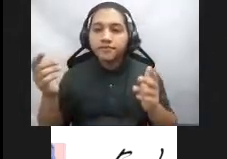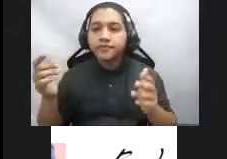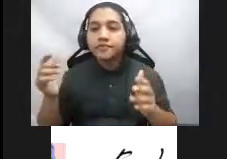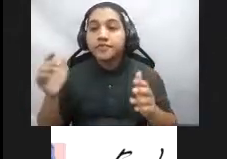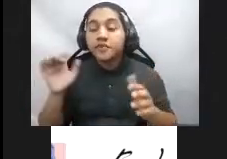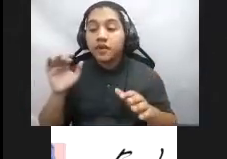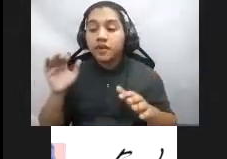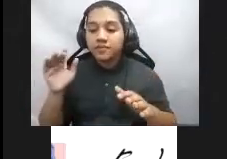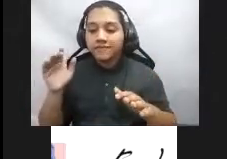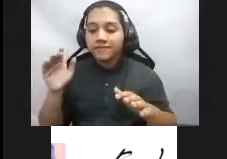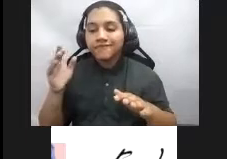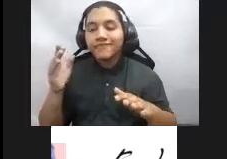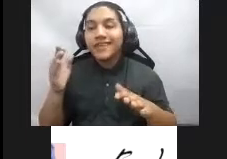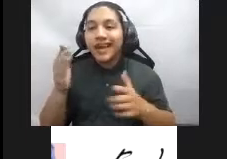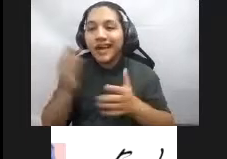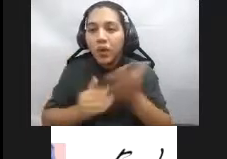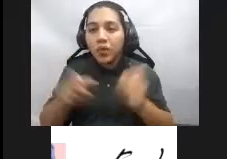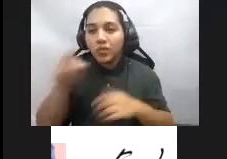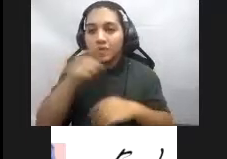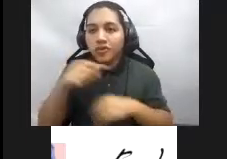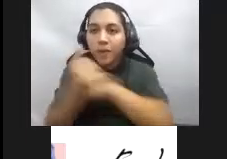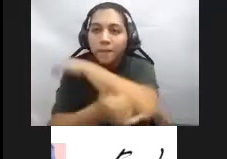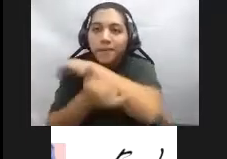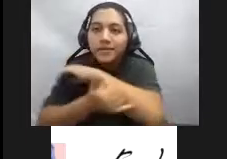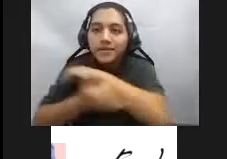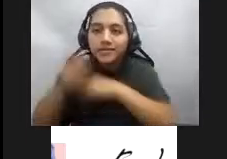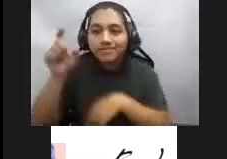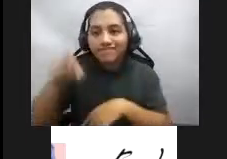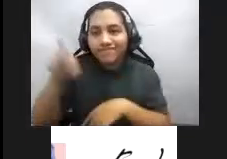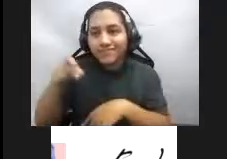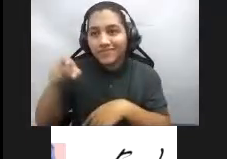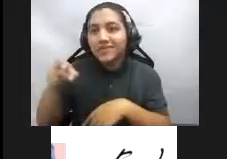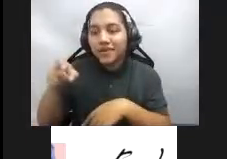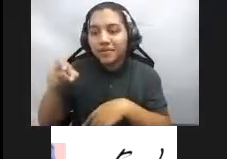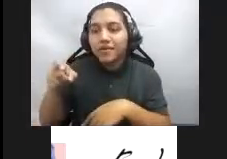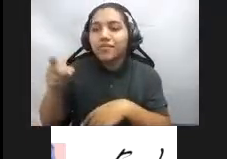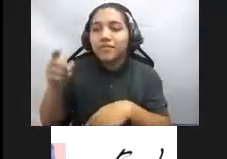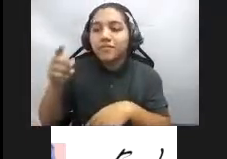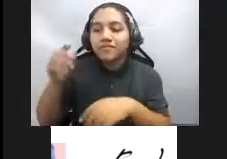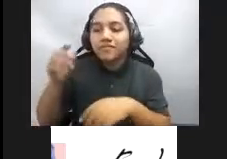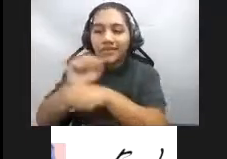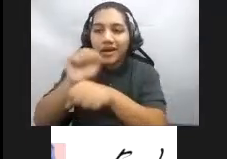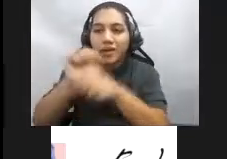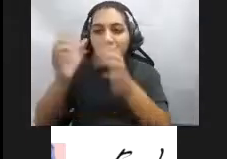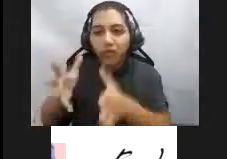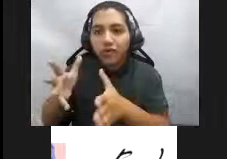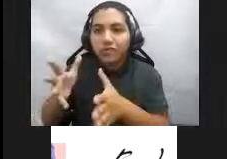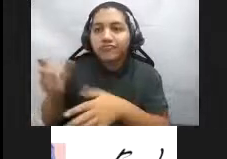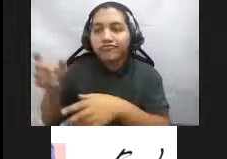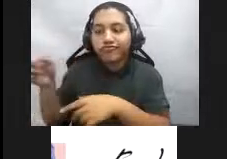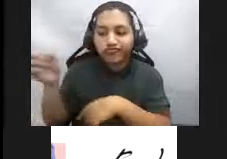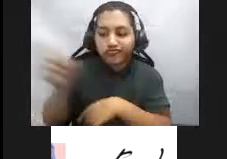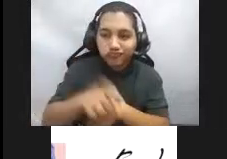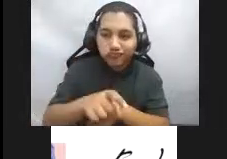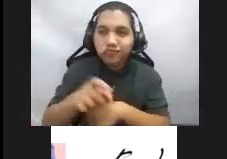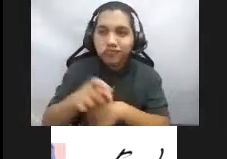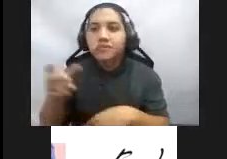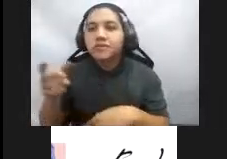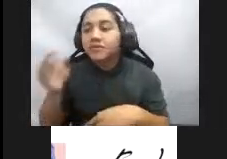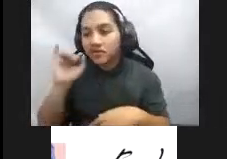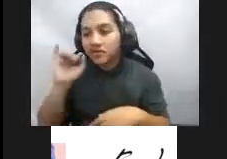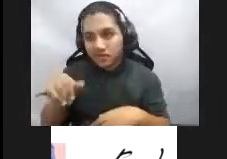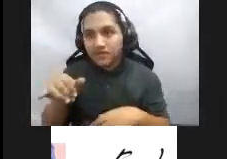territorios necesitaban una mano de obra sustituta. Y ahí vienen entonces la función de estos